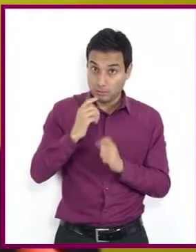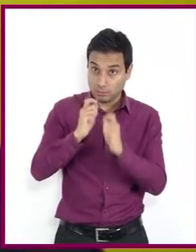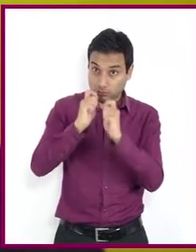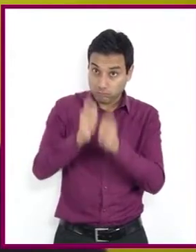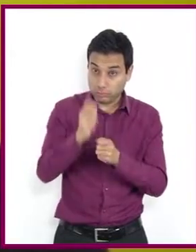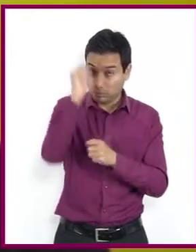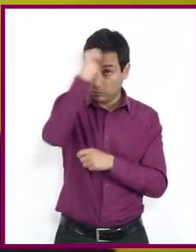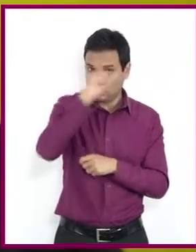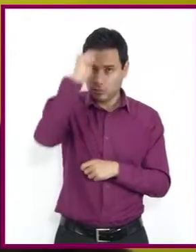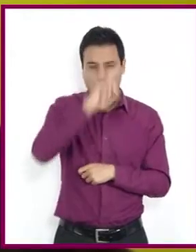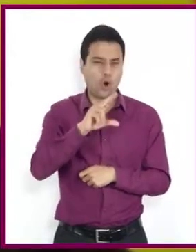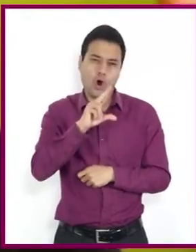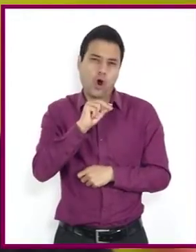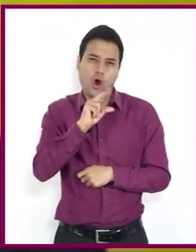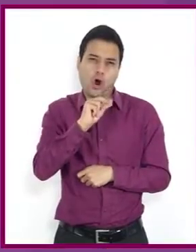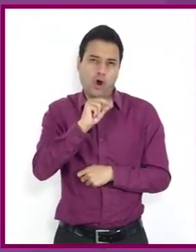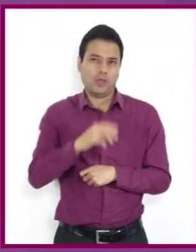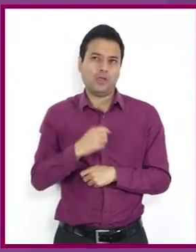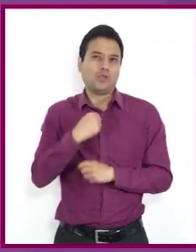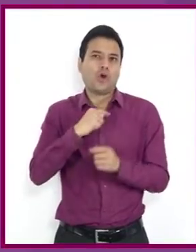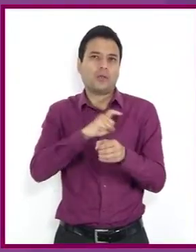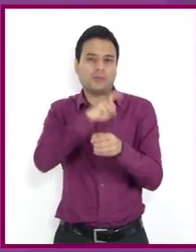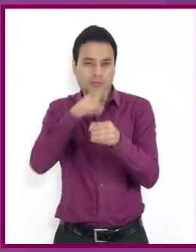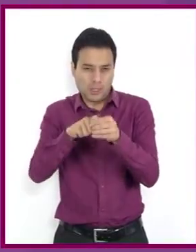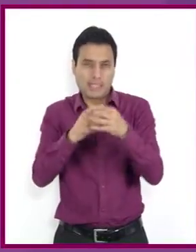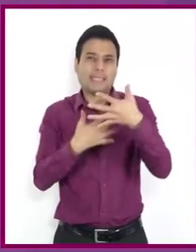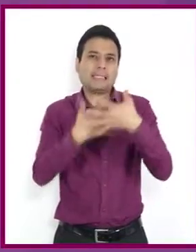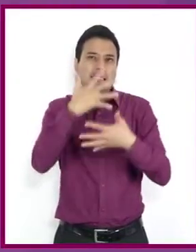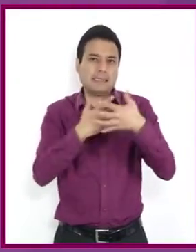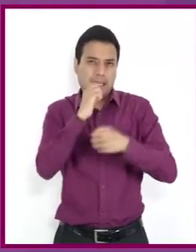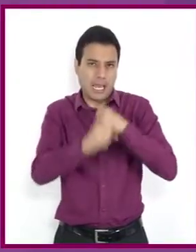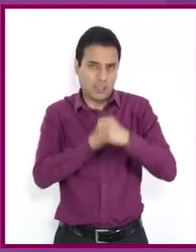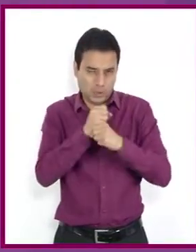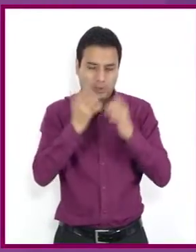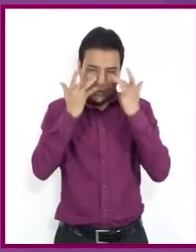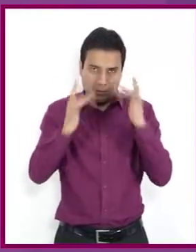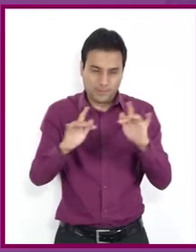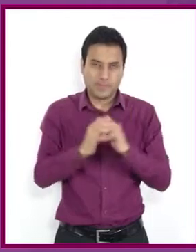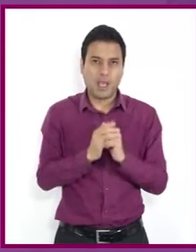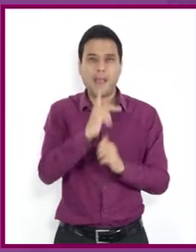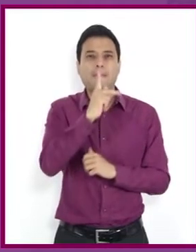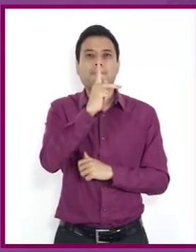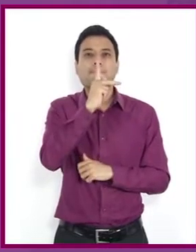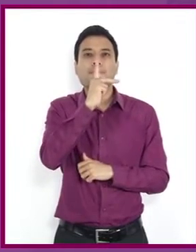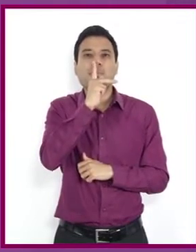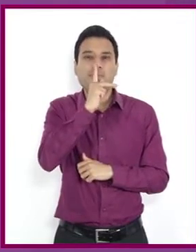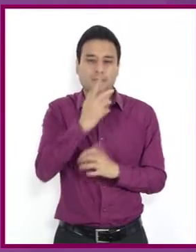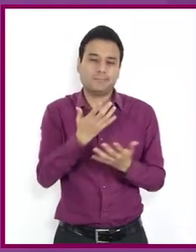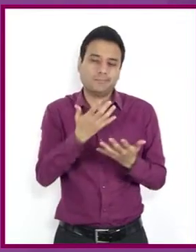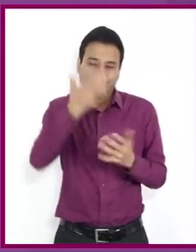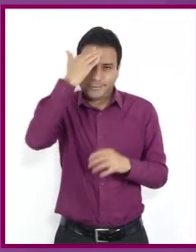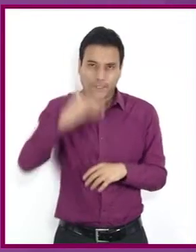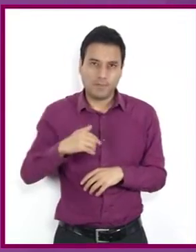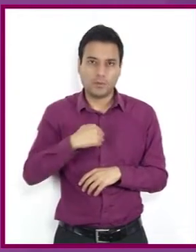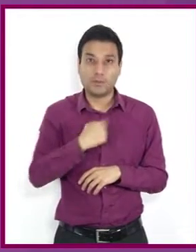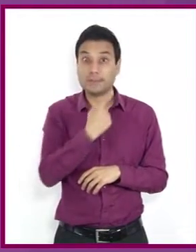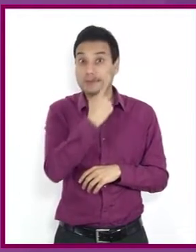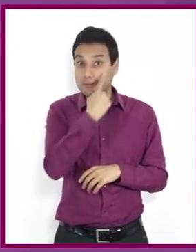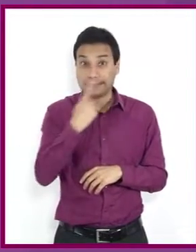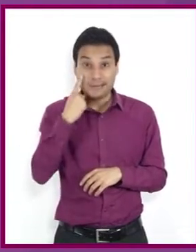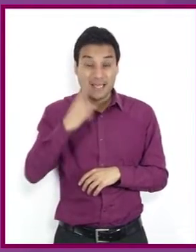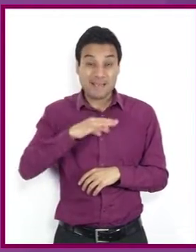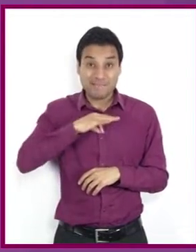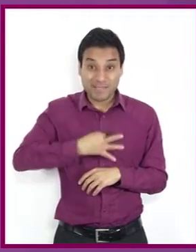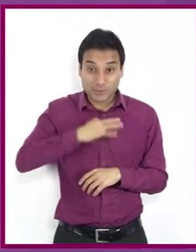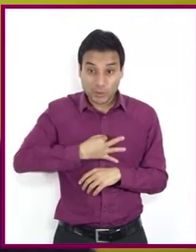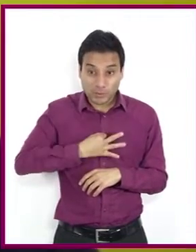Estudié ahí hasta los 15 años. Mi papá aprovechó que tuve una infección en los ojos para sacarme de esta escuela y